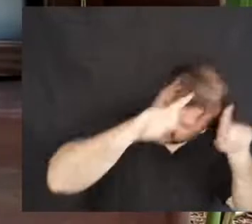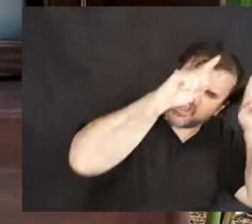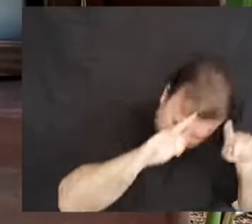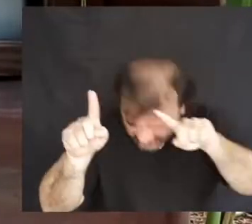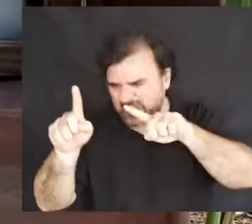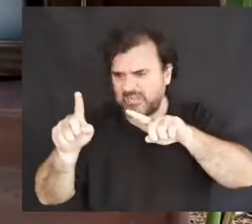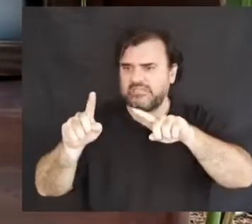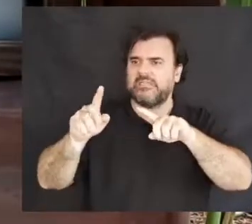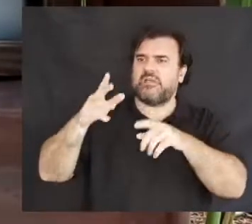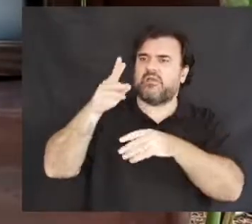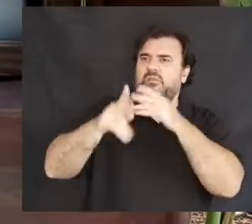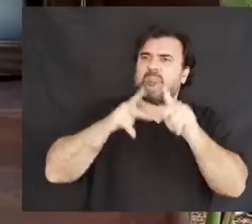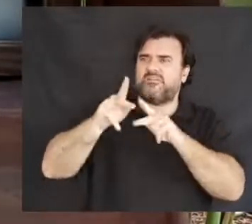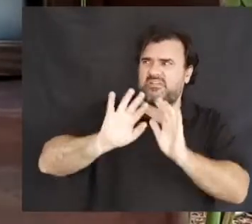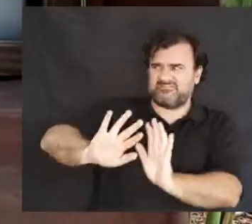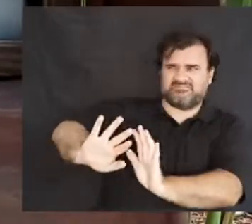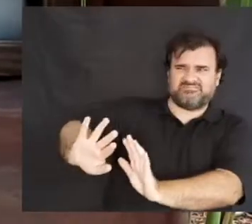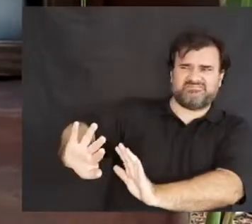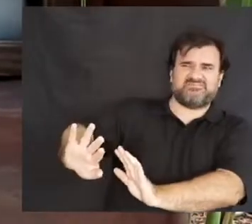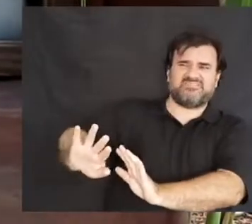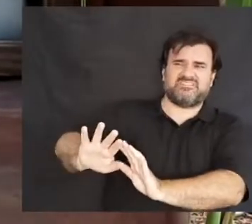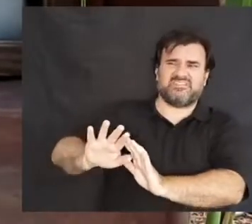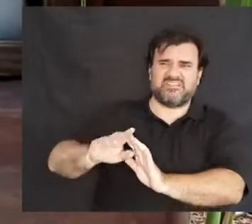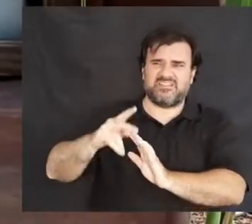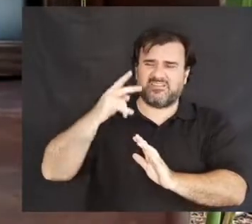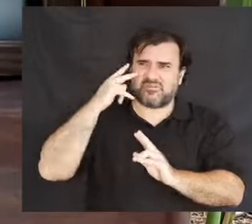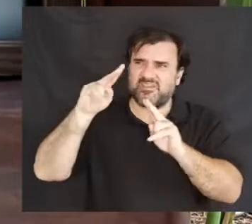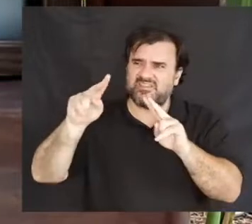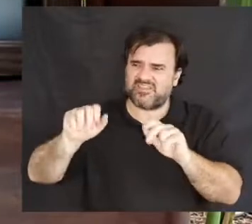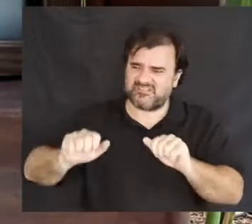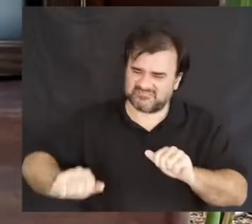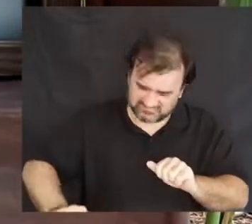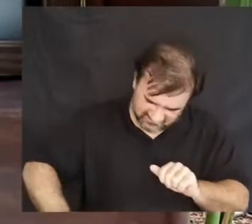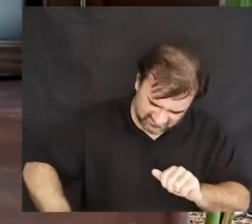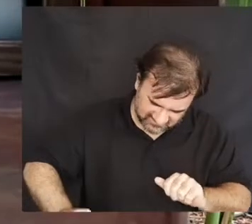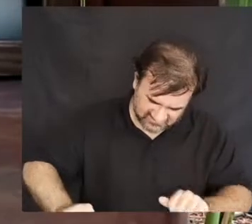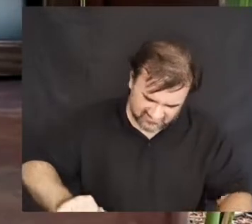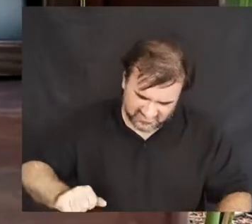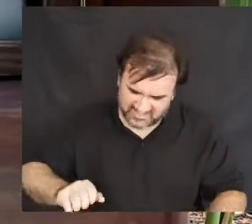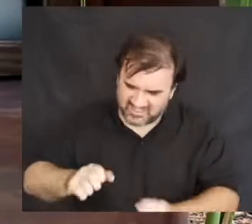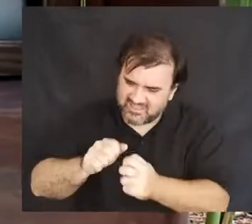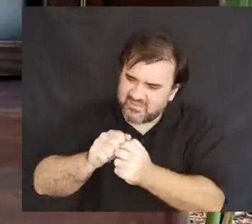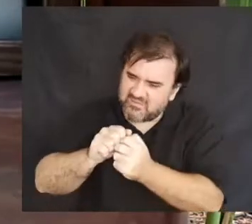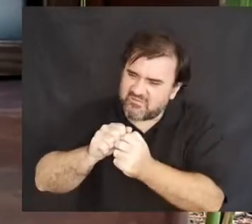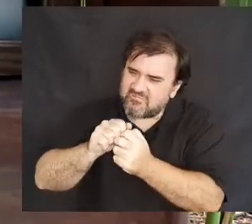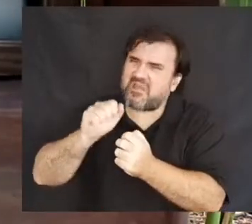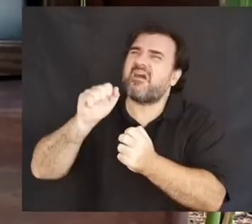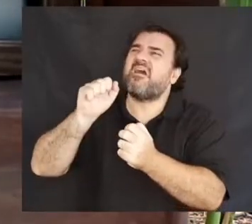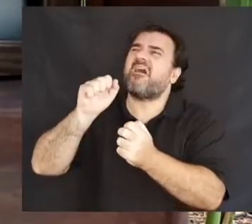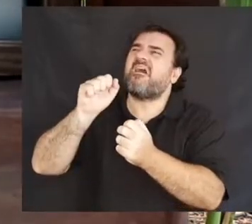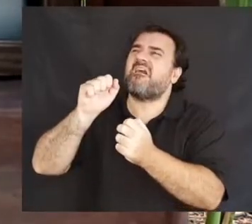del peonaje. Andaba mohiño, huraño, y se le escuchaba bramar quejoso, como